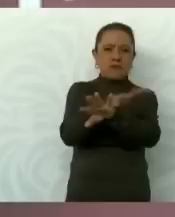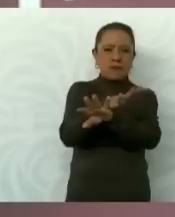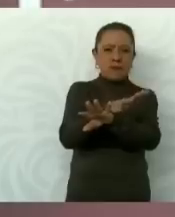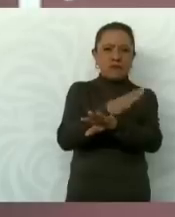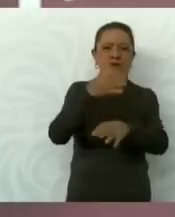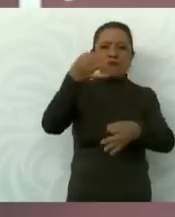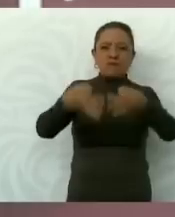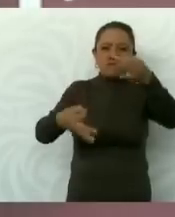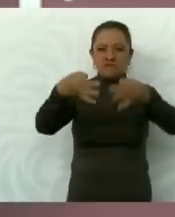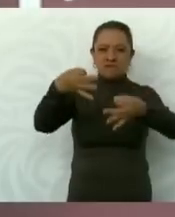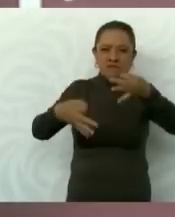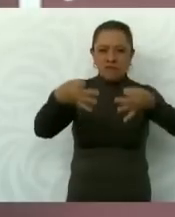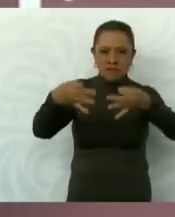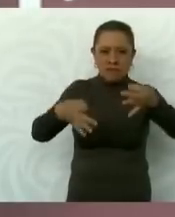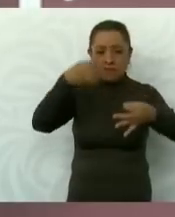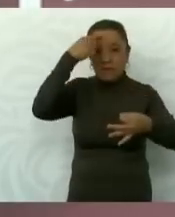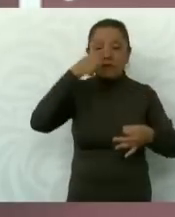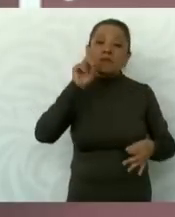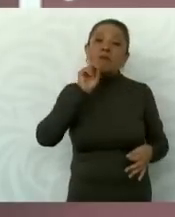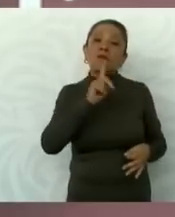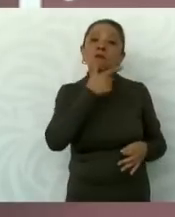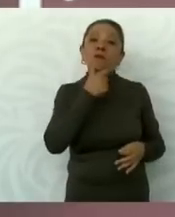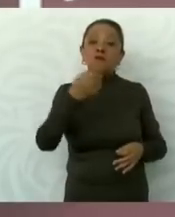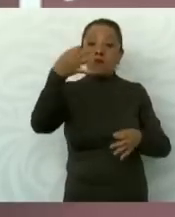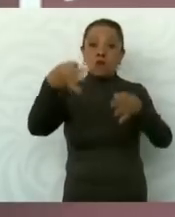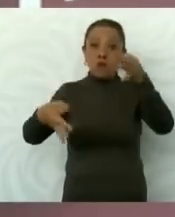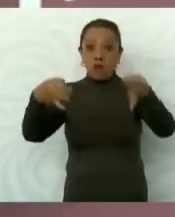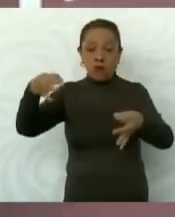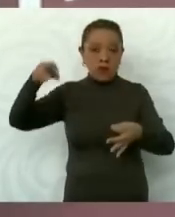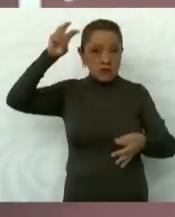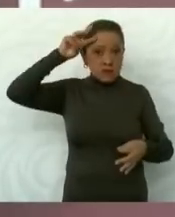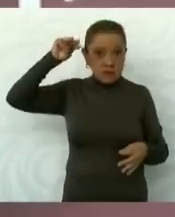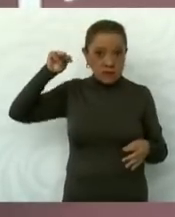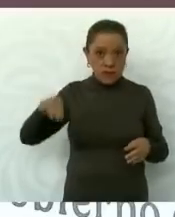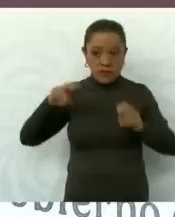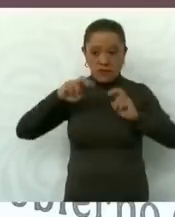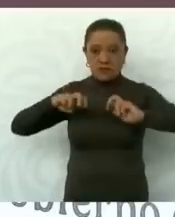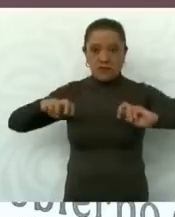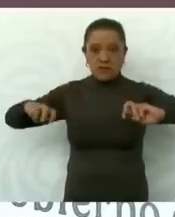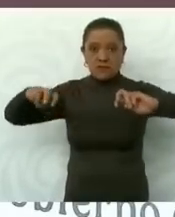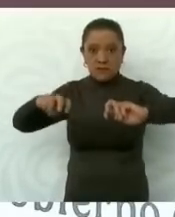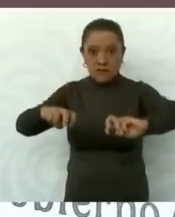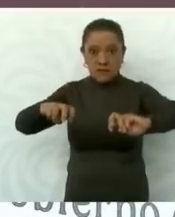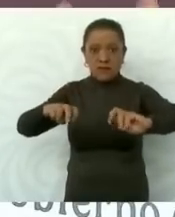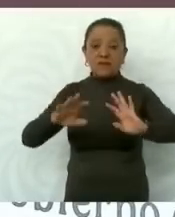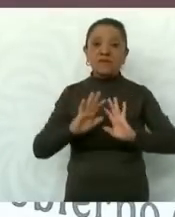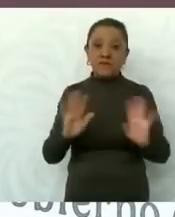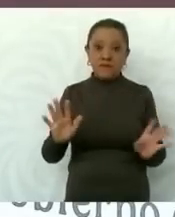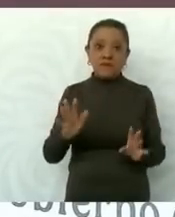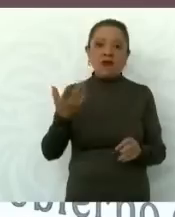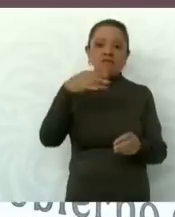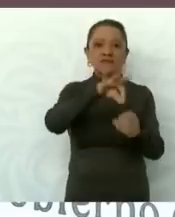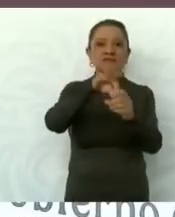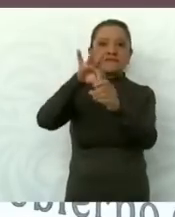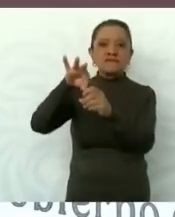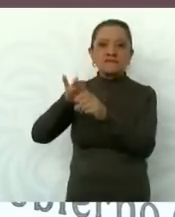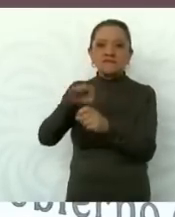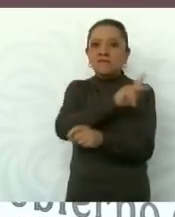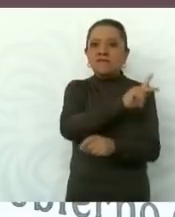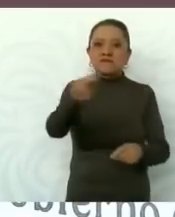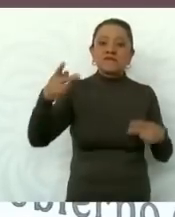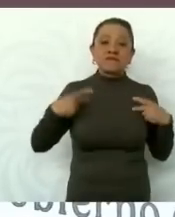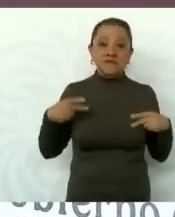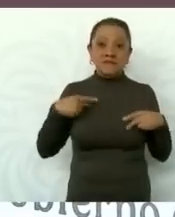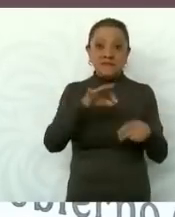los jueces, juezas, magistrados, ministros de la Corte, pues fueran electos por el pueblo.